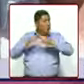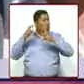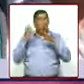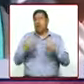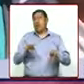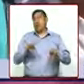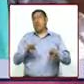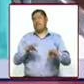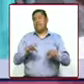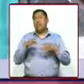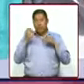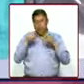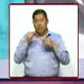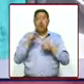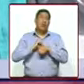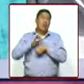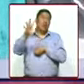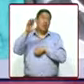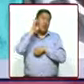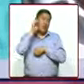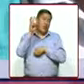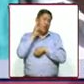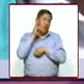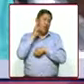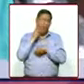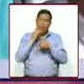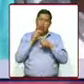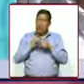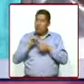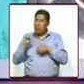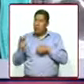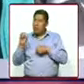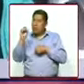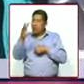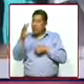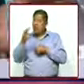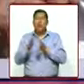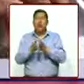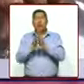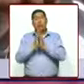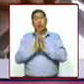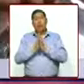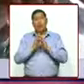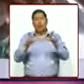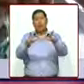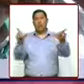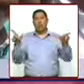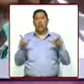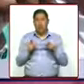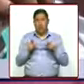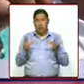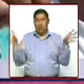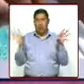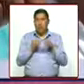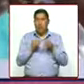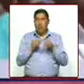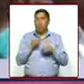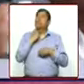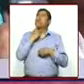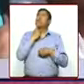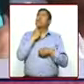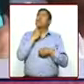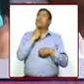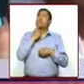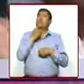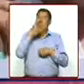Yo he hecho conocer al señor Evo Morales mediante intermediarios. Ellos nos han pedido un lugar donde hacer su concentración. Les